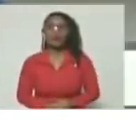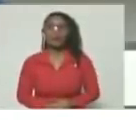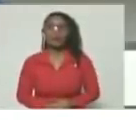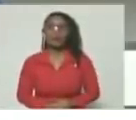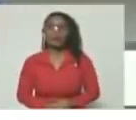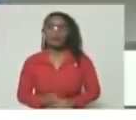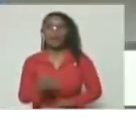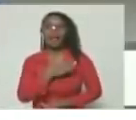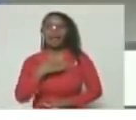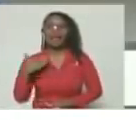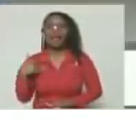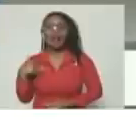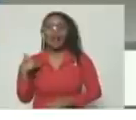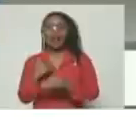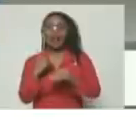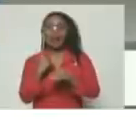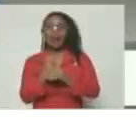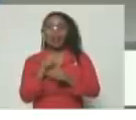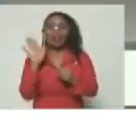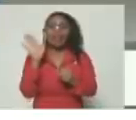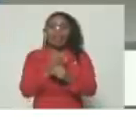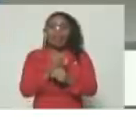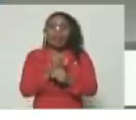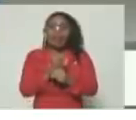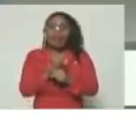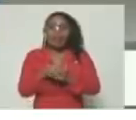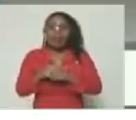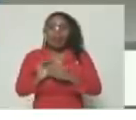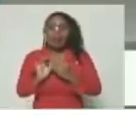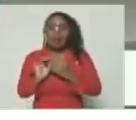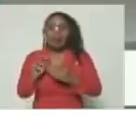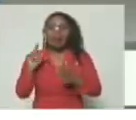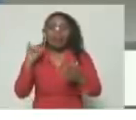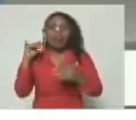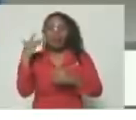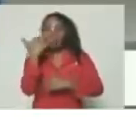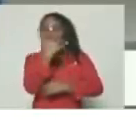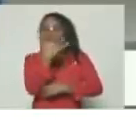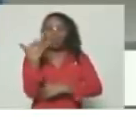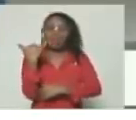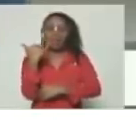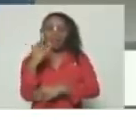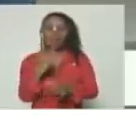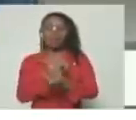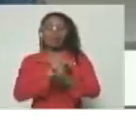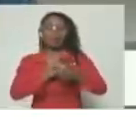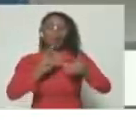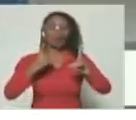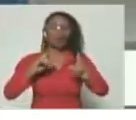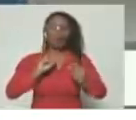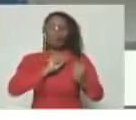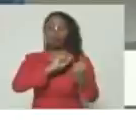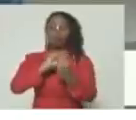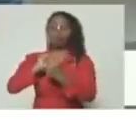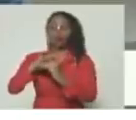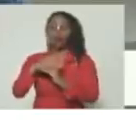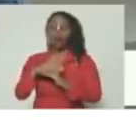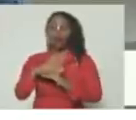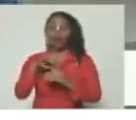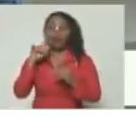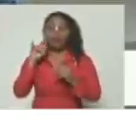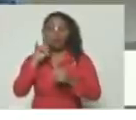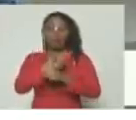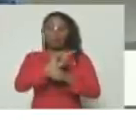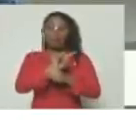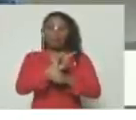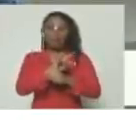Quieren disfrazarse de demócratas y dialogantes, y por debajo tienen el